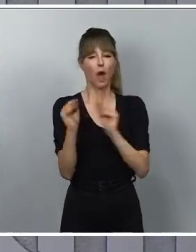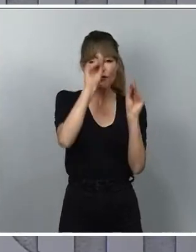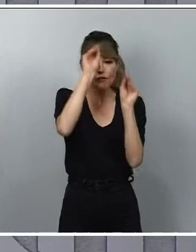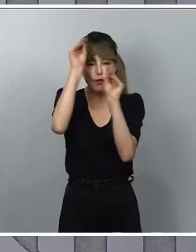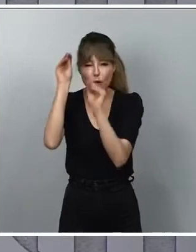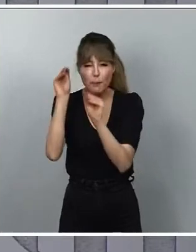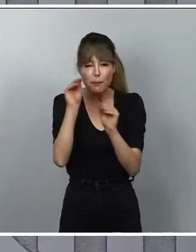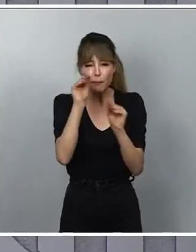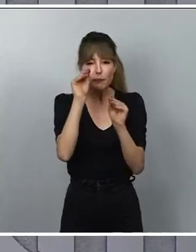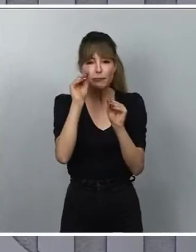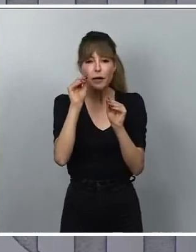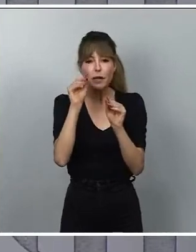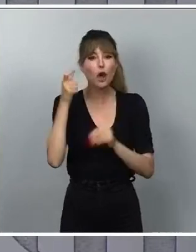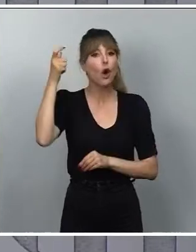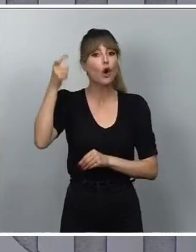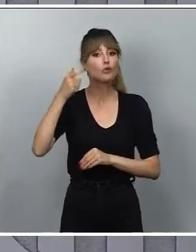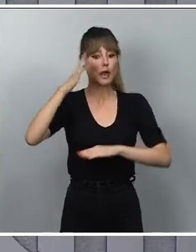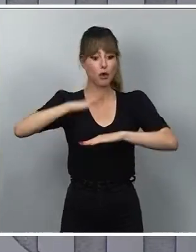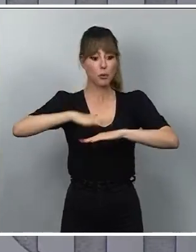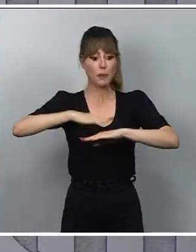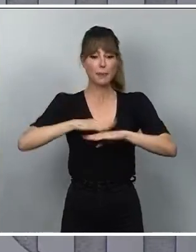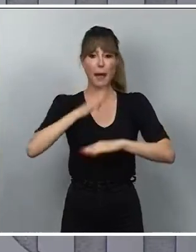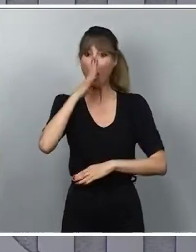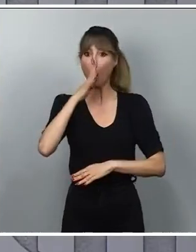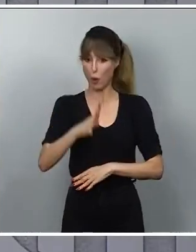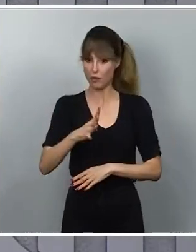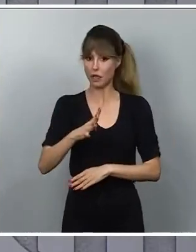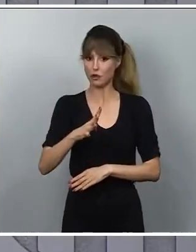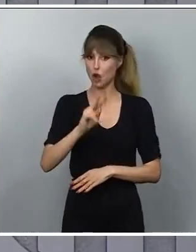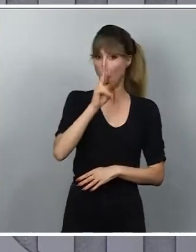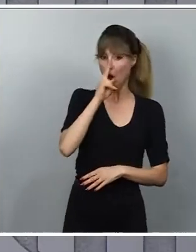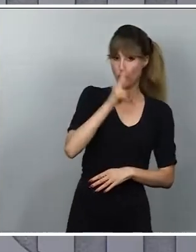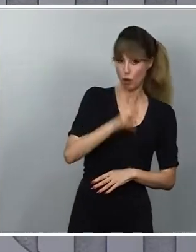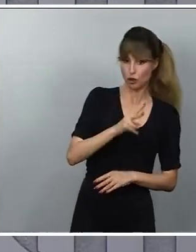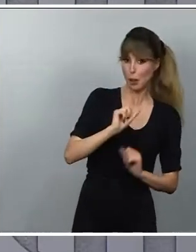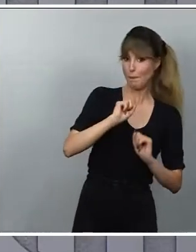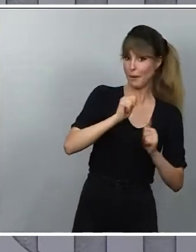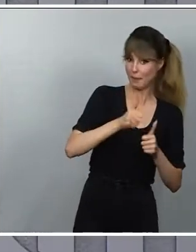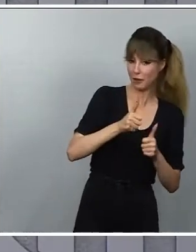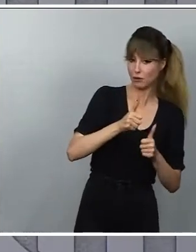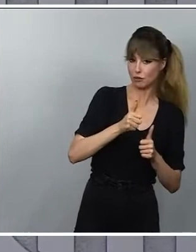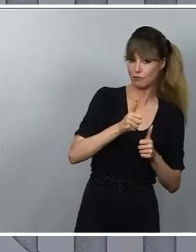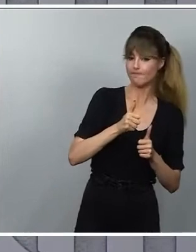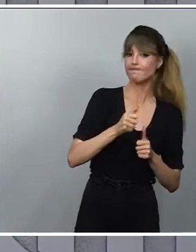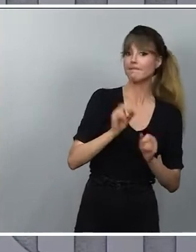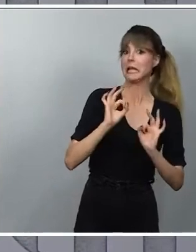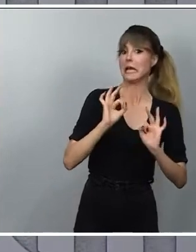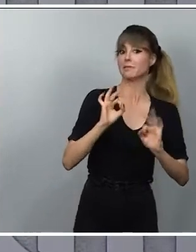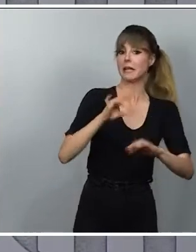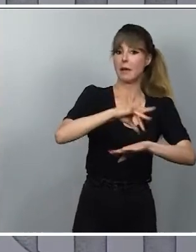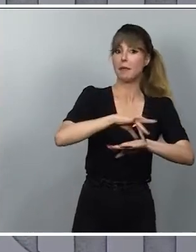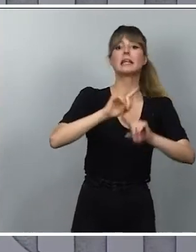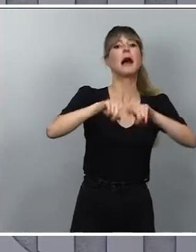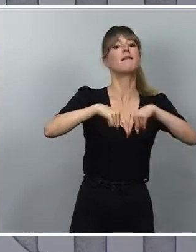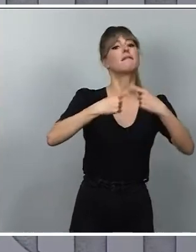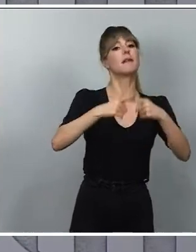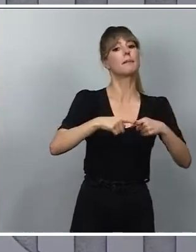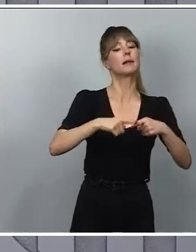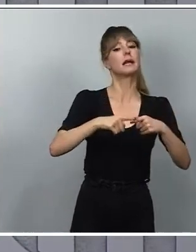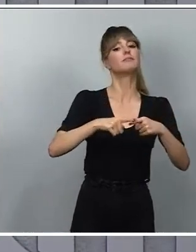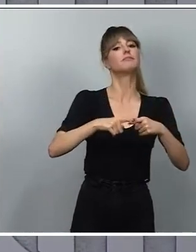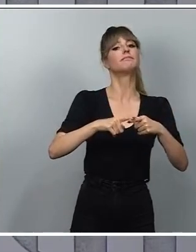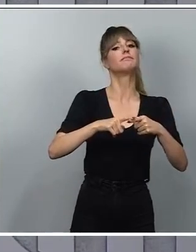tendrá una duración mínima de 4 años los dos primeros serán comunes a la especialidad de Medicina familiar y